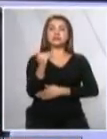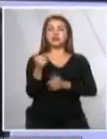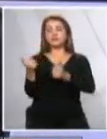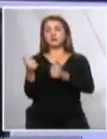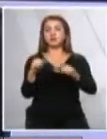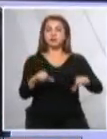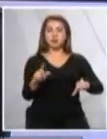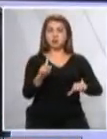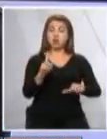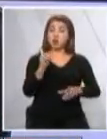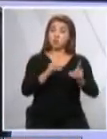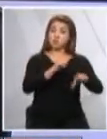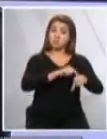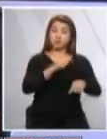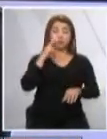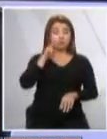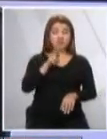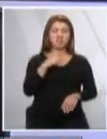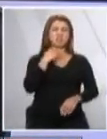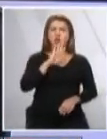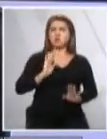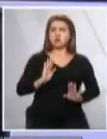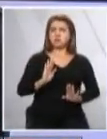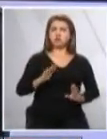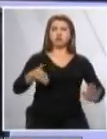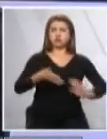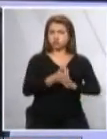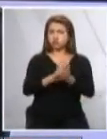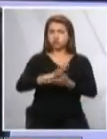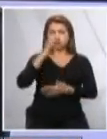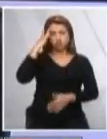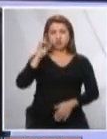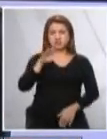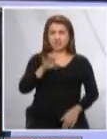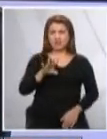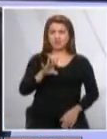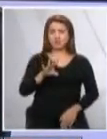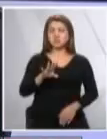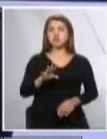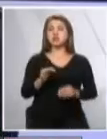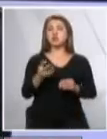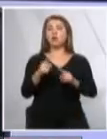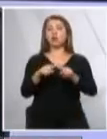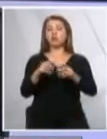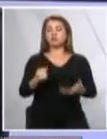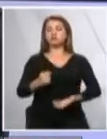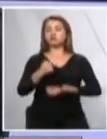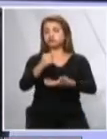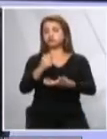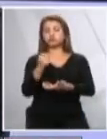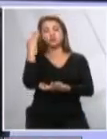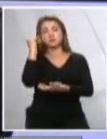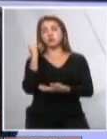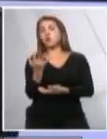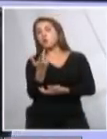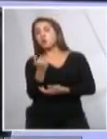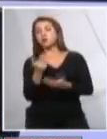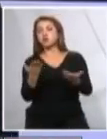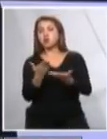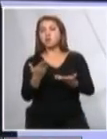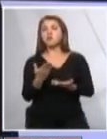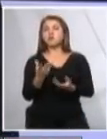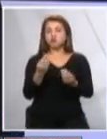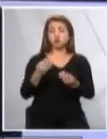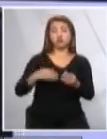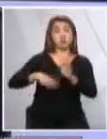está mal. En un momento a la gente le puede parecer que da lo mismo. Todos sabíamos efectivamente que se gastaba una cantidad de plata, no sabíamos cuánto ni cómo, que era mucho